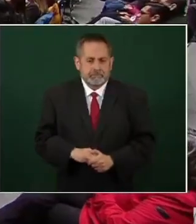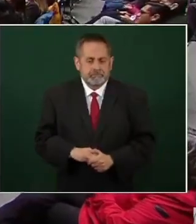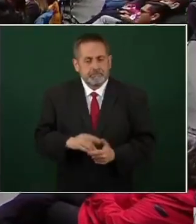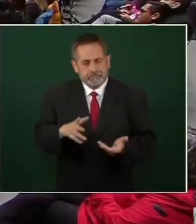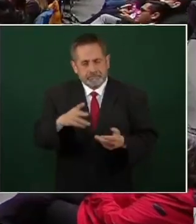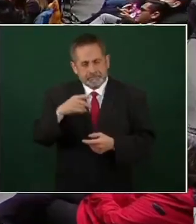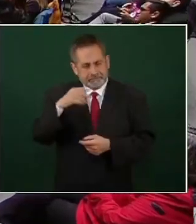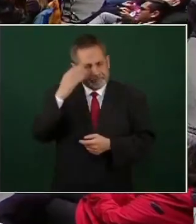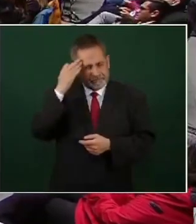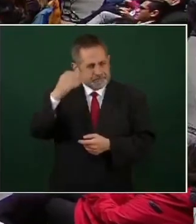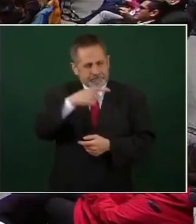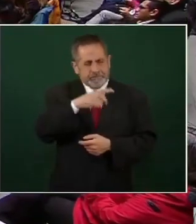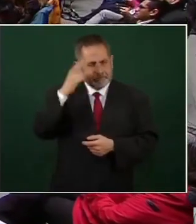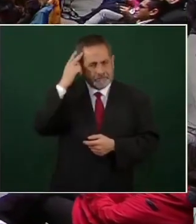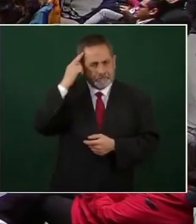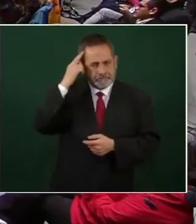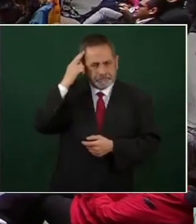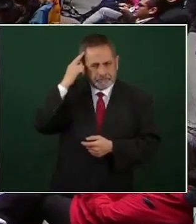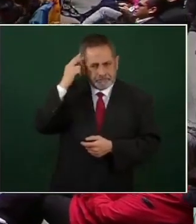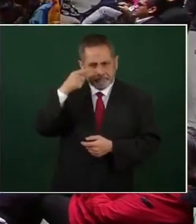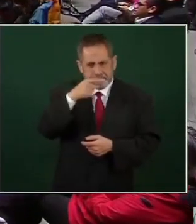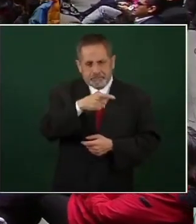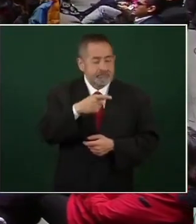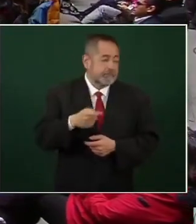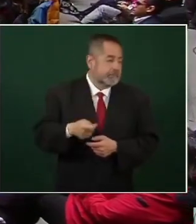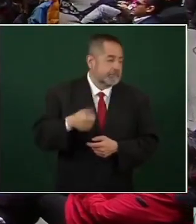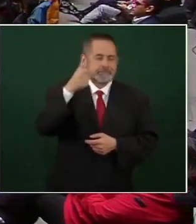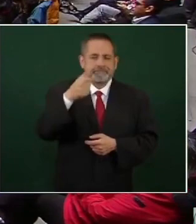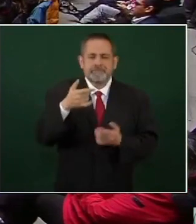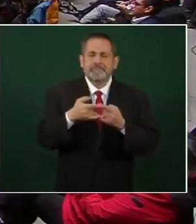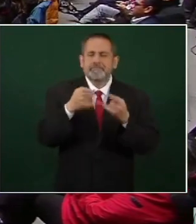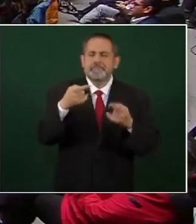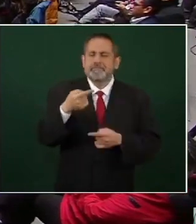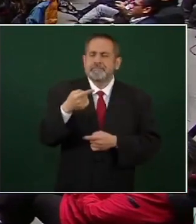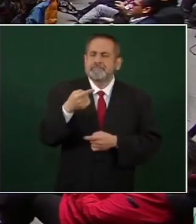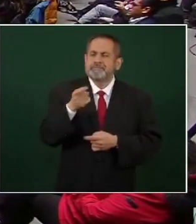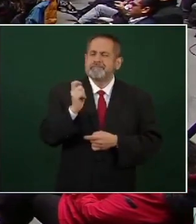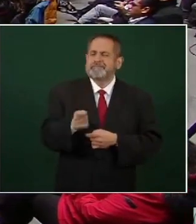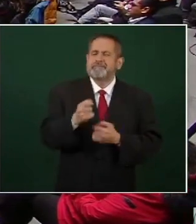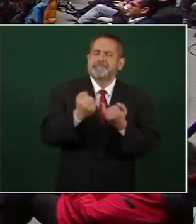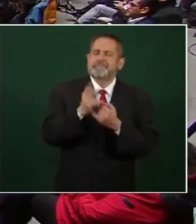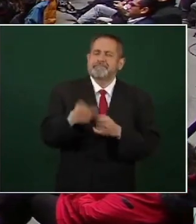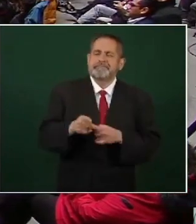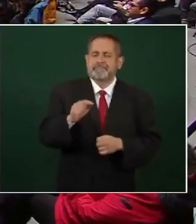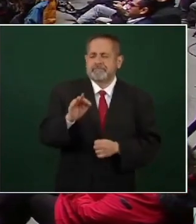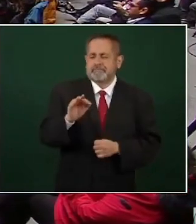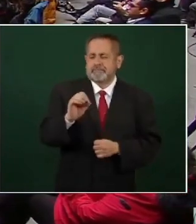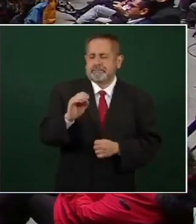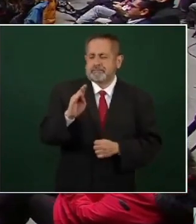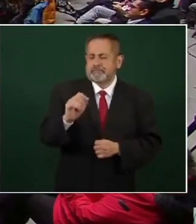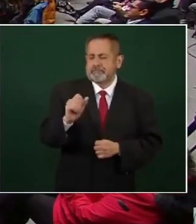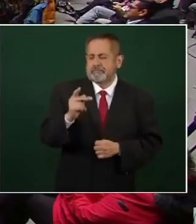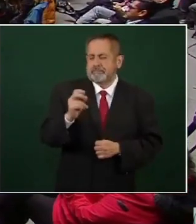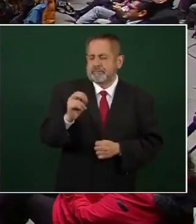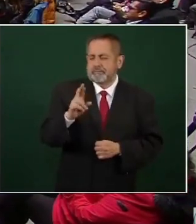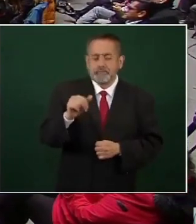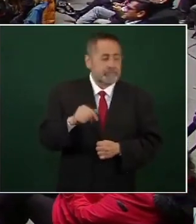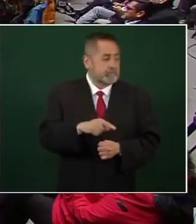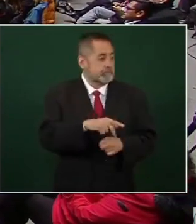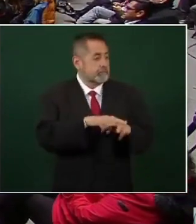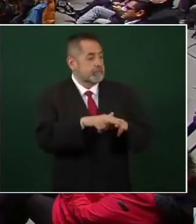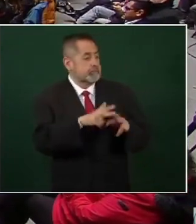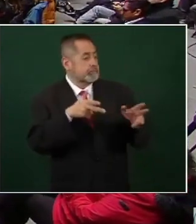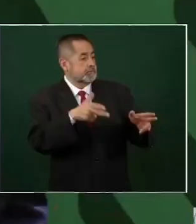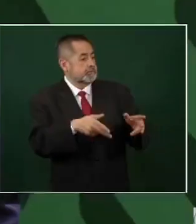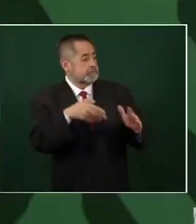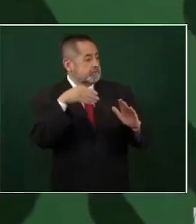Porfirio aplicó el primer Fobaproa y rescató los ferrocarriles. Claro que nos